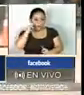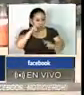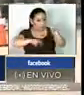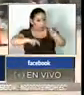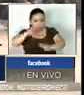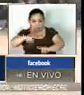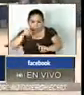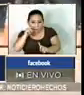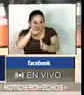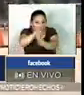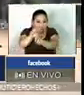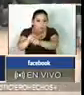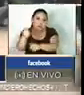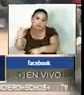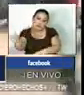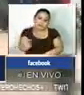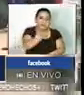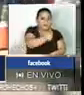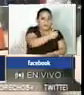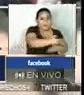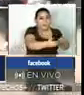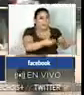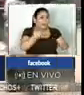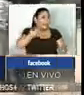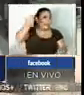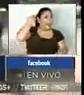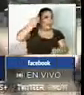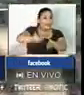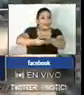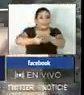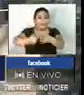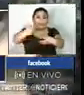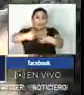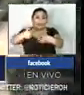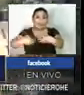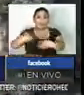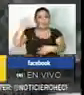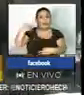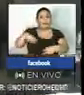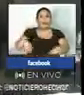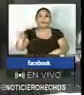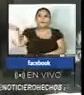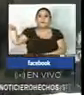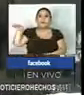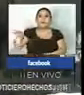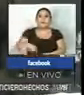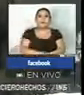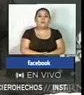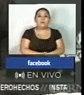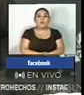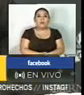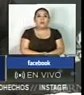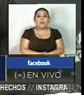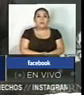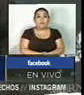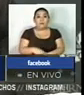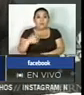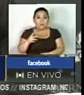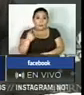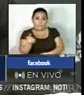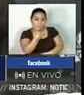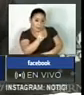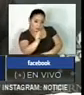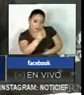detuvieron desde que iniciaron las medidas de cuarentena domiciliar en el mes de marzo. Hemos dado el alta a